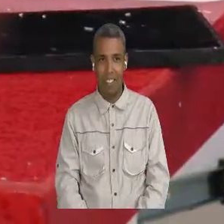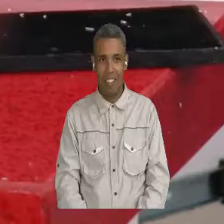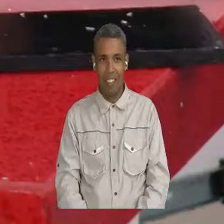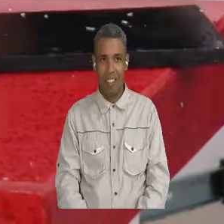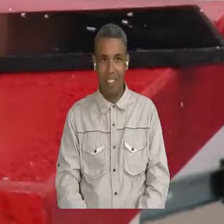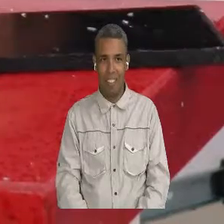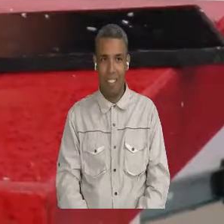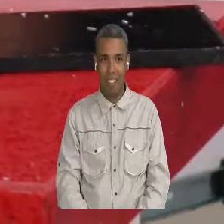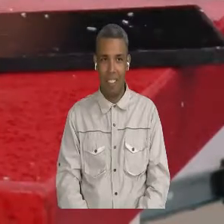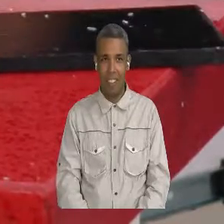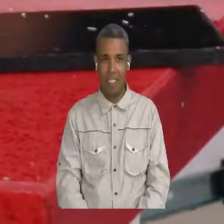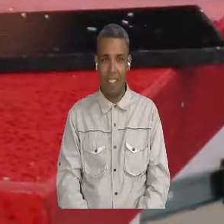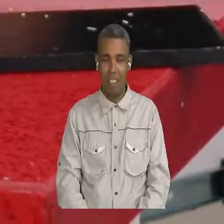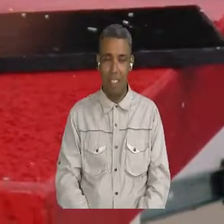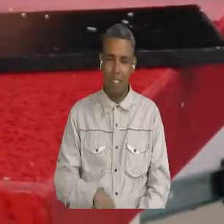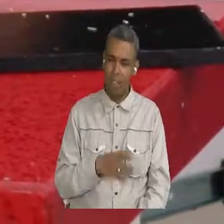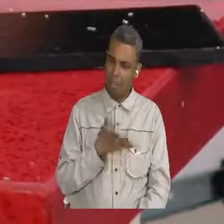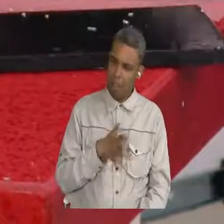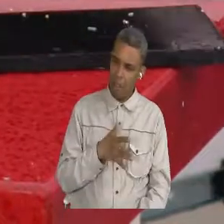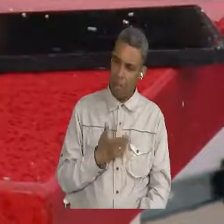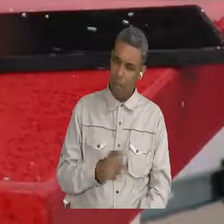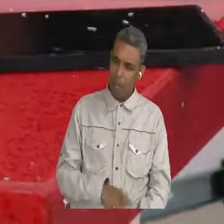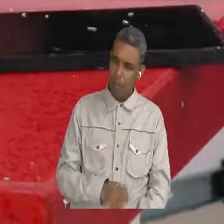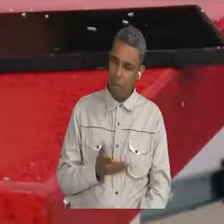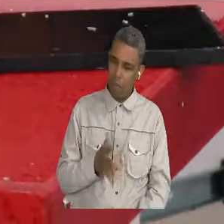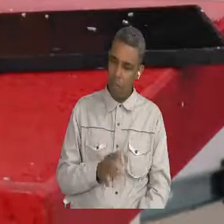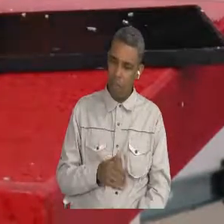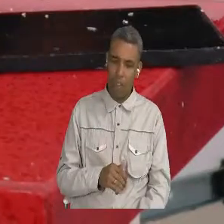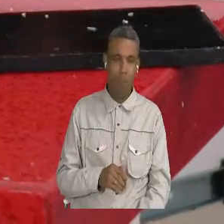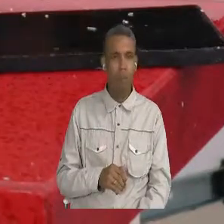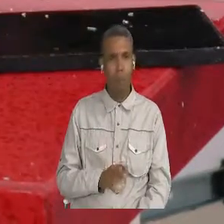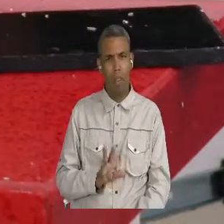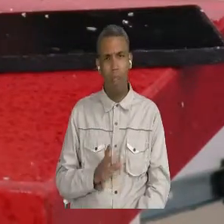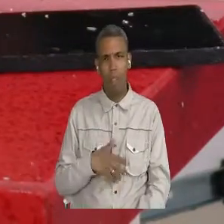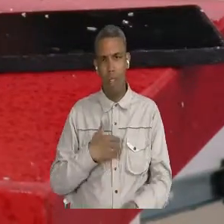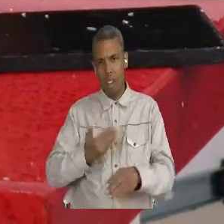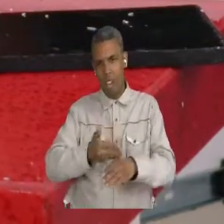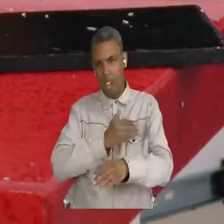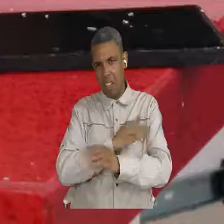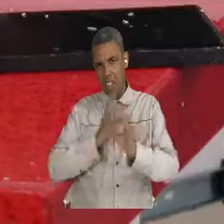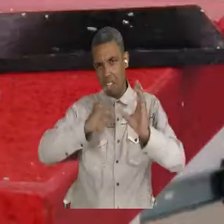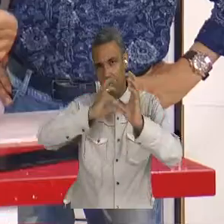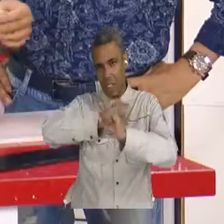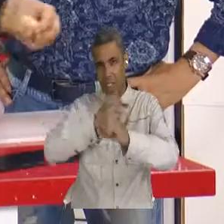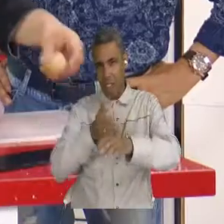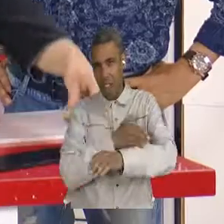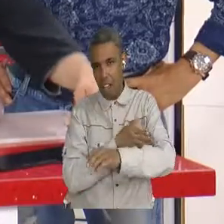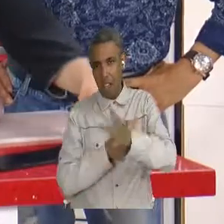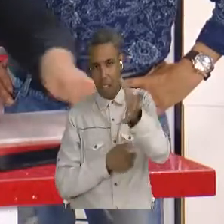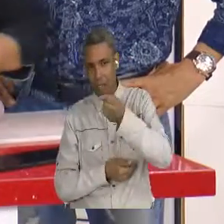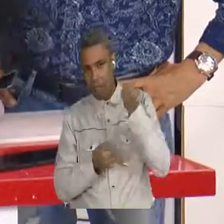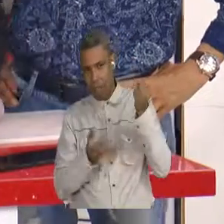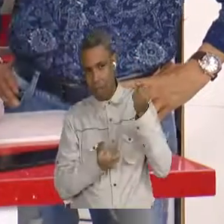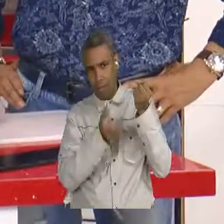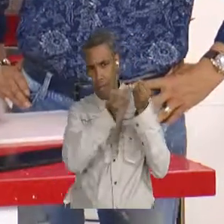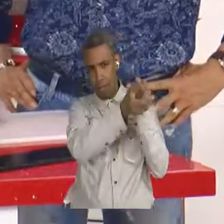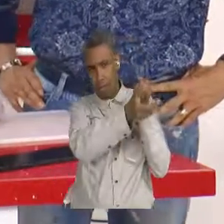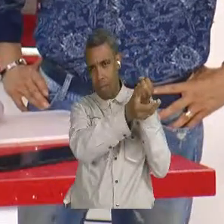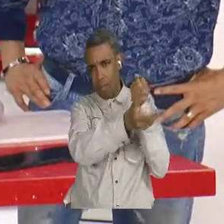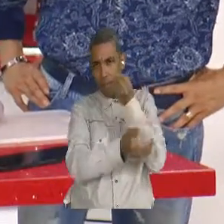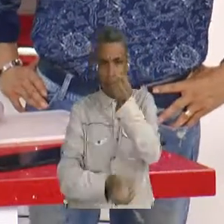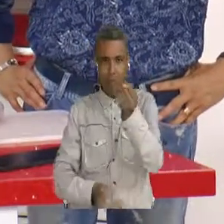hay que dejarlo en el refrigerador? La noche anterior. ¿Ah, sí? Sí. Claro. No es mucho. Vean. Sale así. No, que